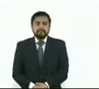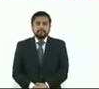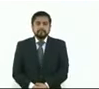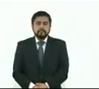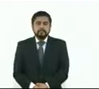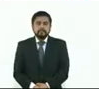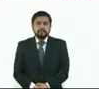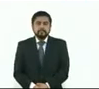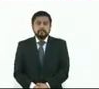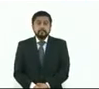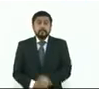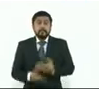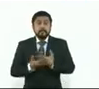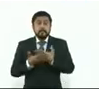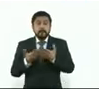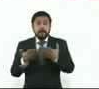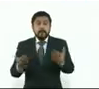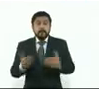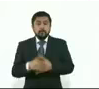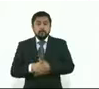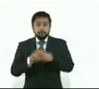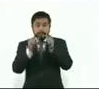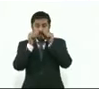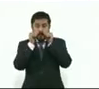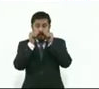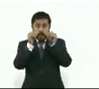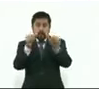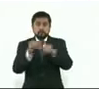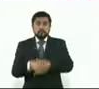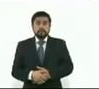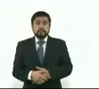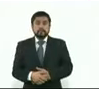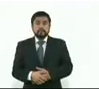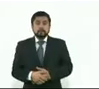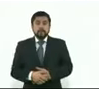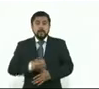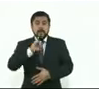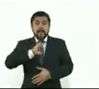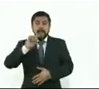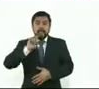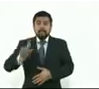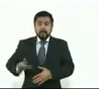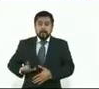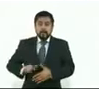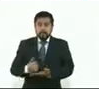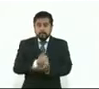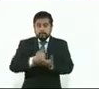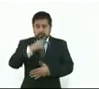A continuación, escuchemos el mensaje de la doctora Claudia Sheinbaum Pardo, jefa de gobierno de la Ciudad de México.